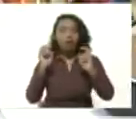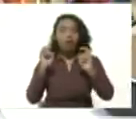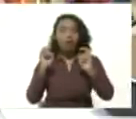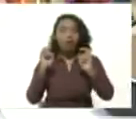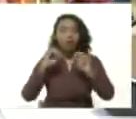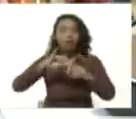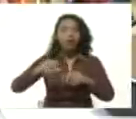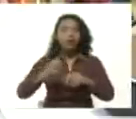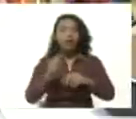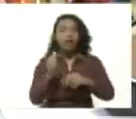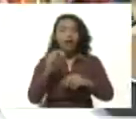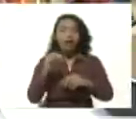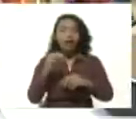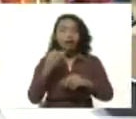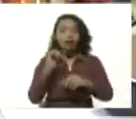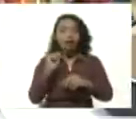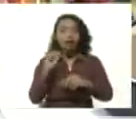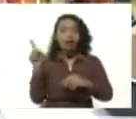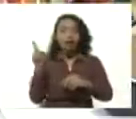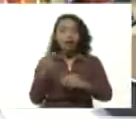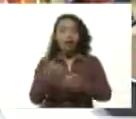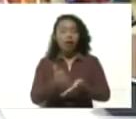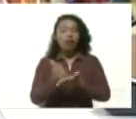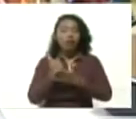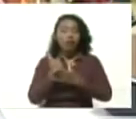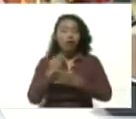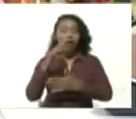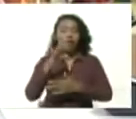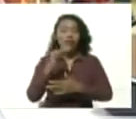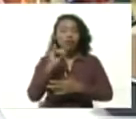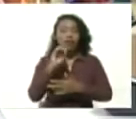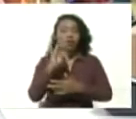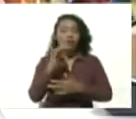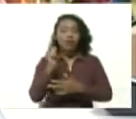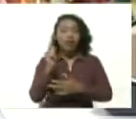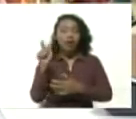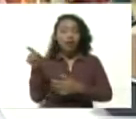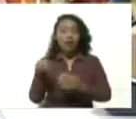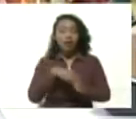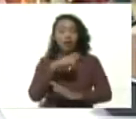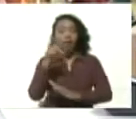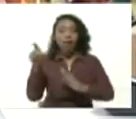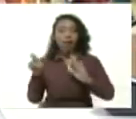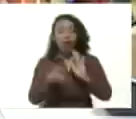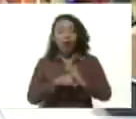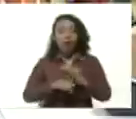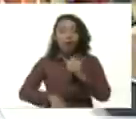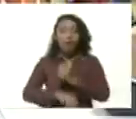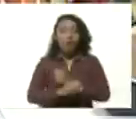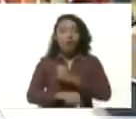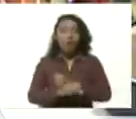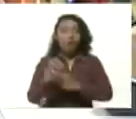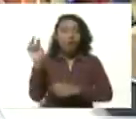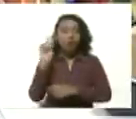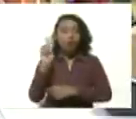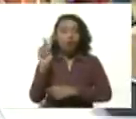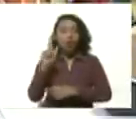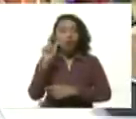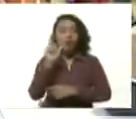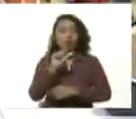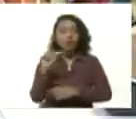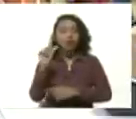Gianni Infantino, para la ayuda de la FIFA y la ayuda en general al fútbol venezolano. Ha sido una semana de